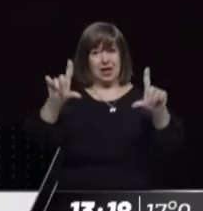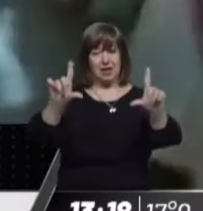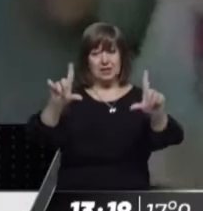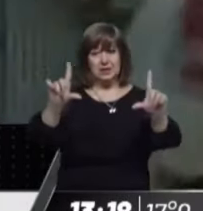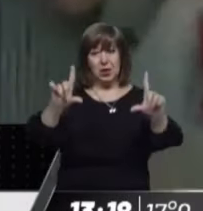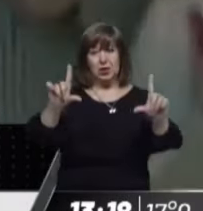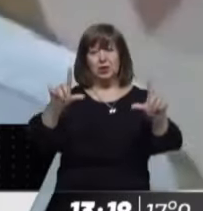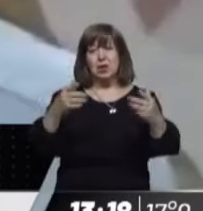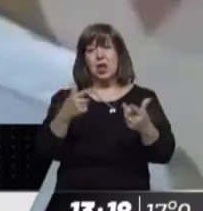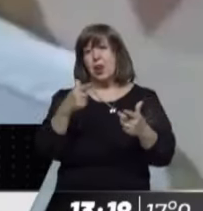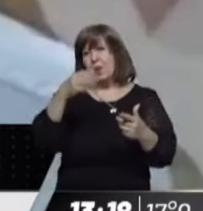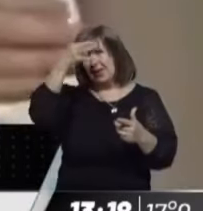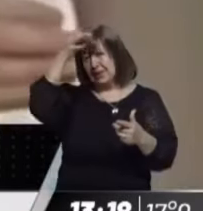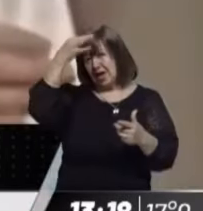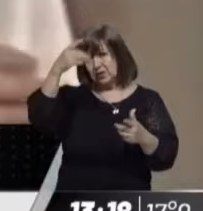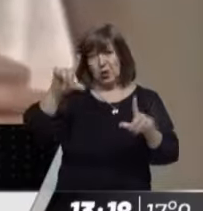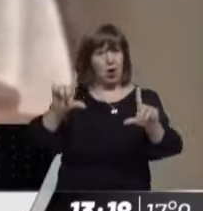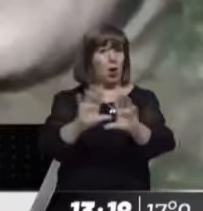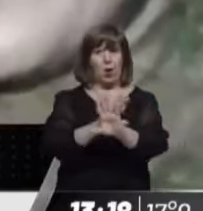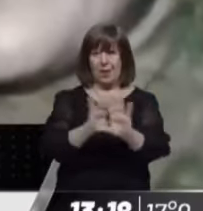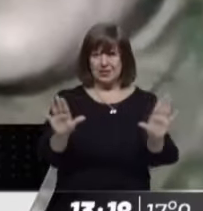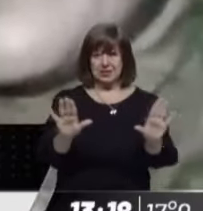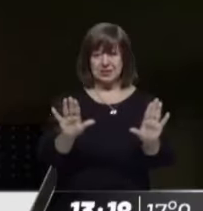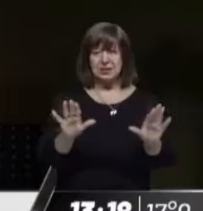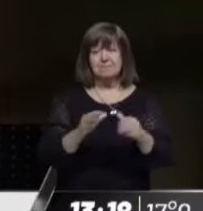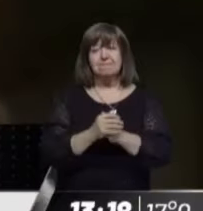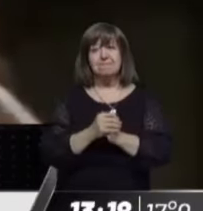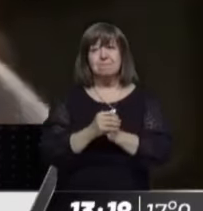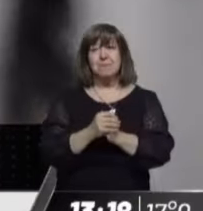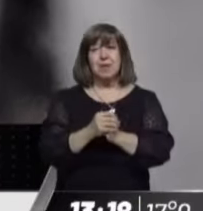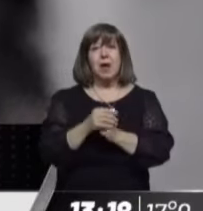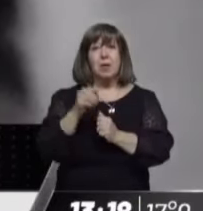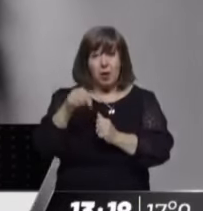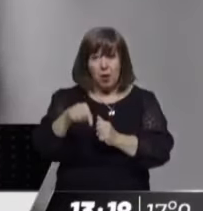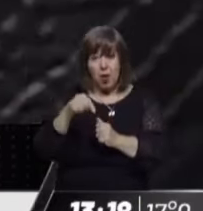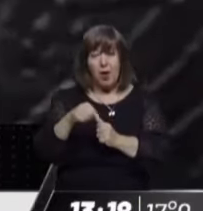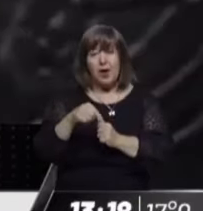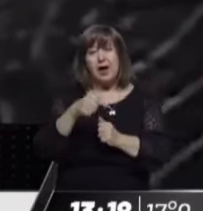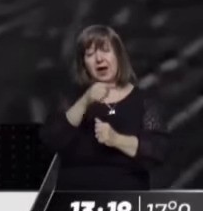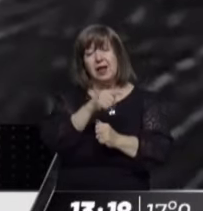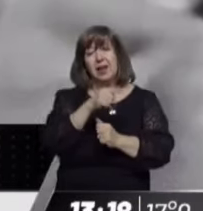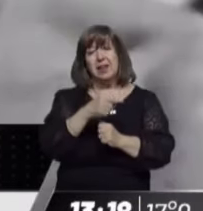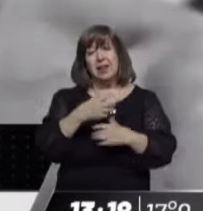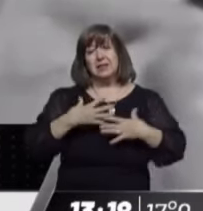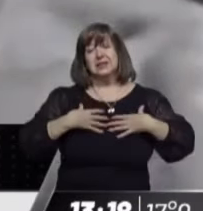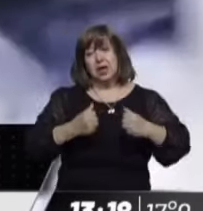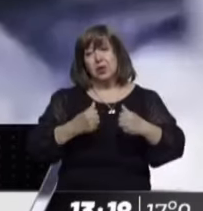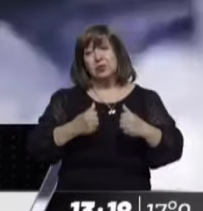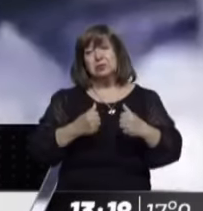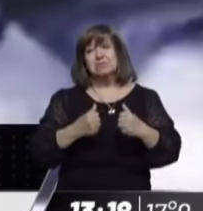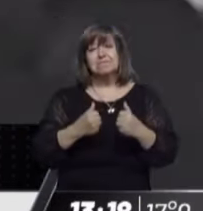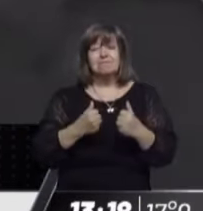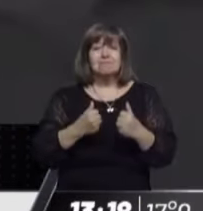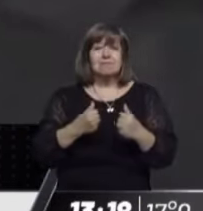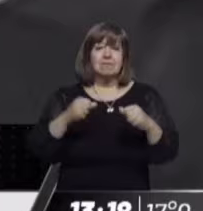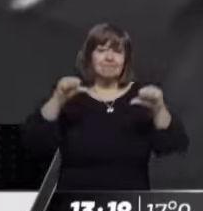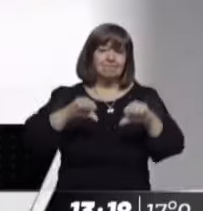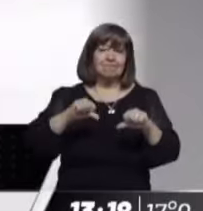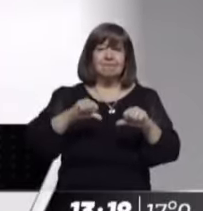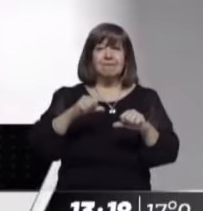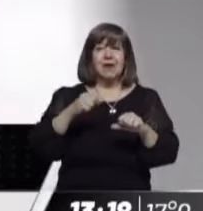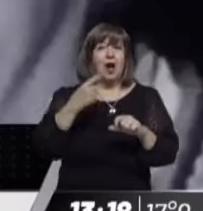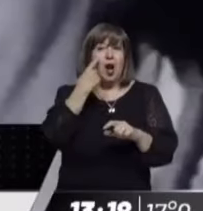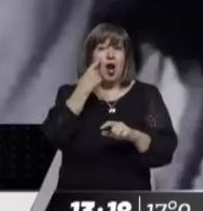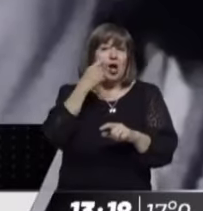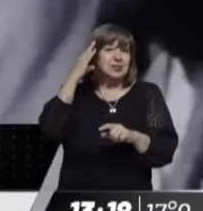público. Pero bueno. Lamentablemente, la salud de Gasalla muy complicada, ya no reconoce absolutamente a nadie,